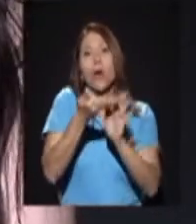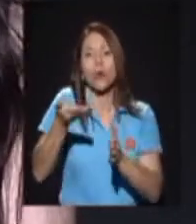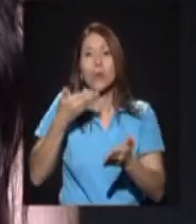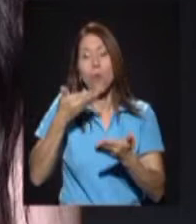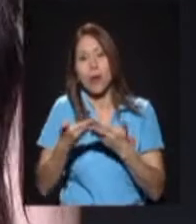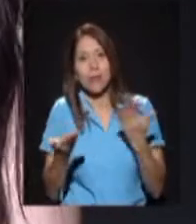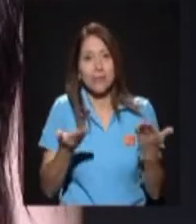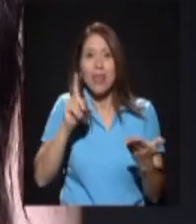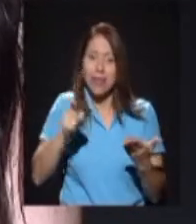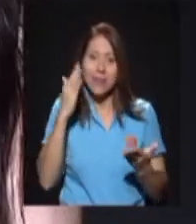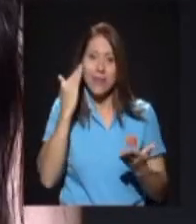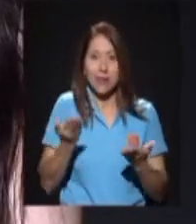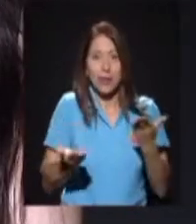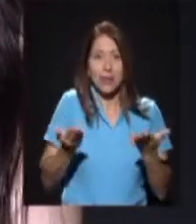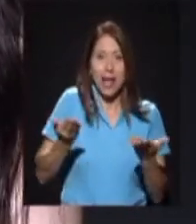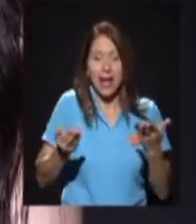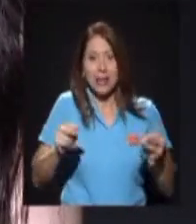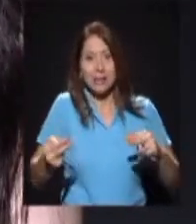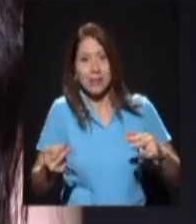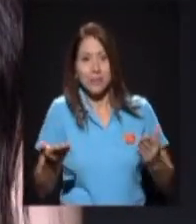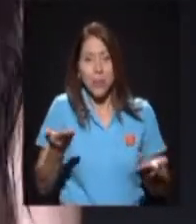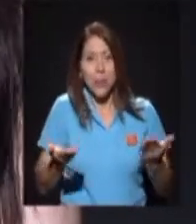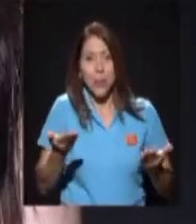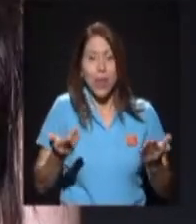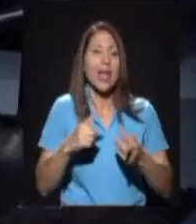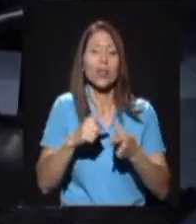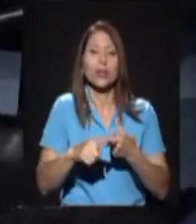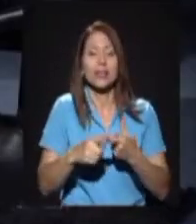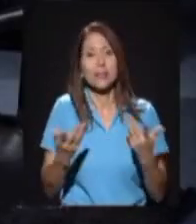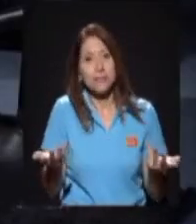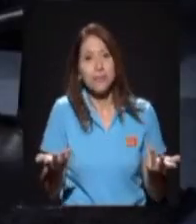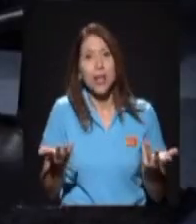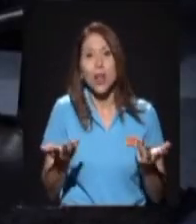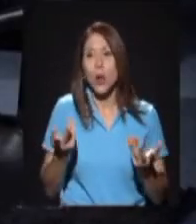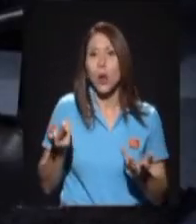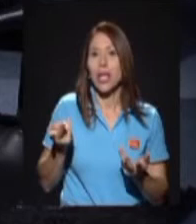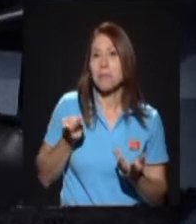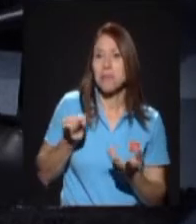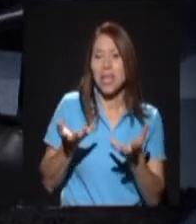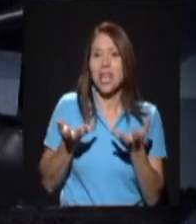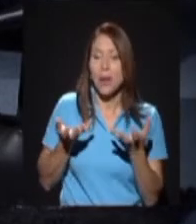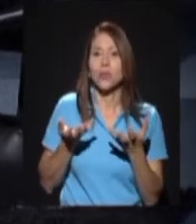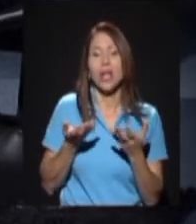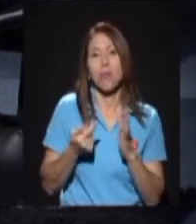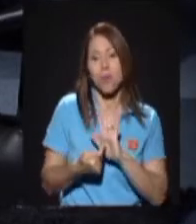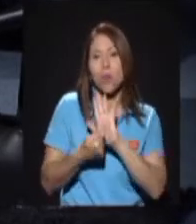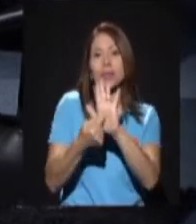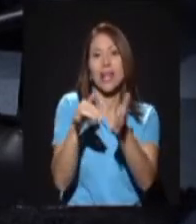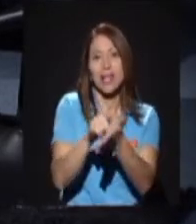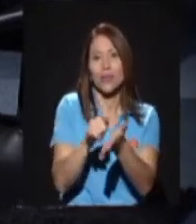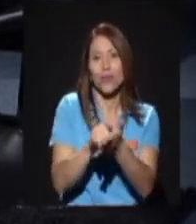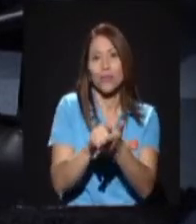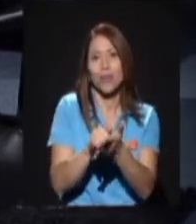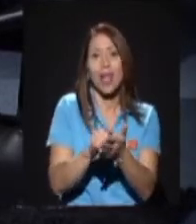que saber pesarlas. Y entonces, bueno, lo que queríamos era mostrar un poco eso, ¿verdad? Cuáles son esos dos